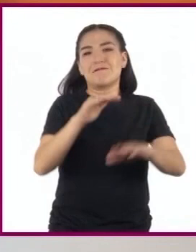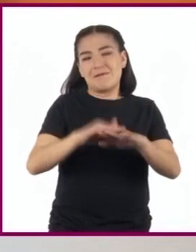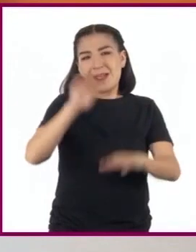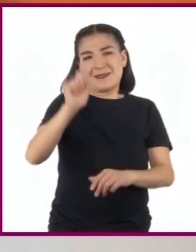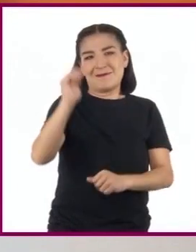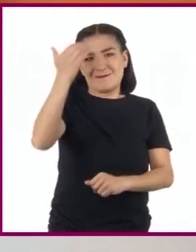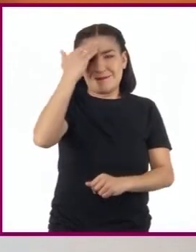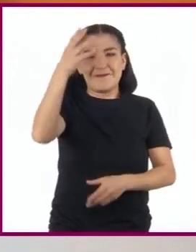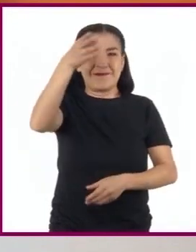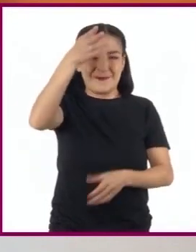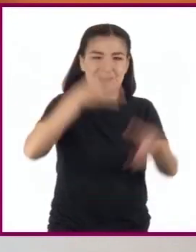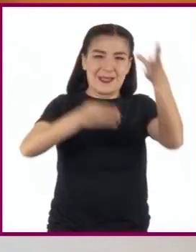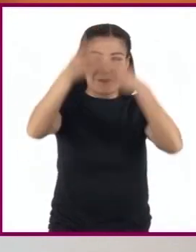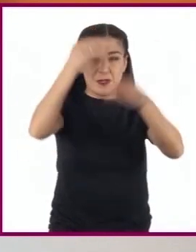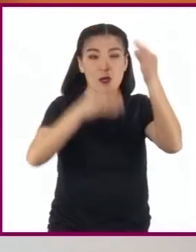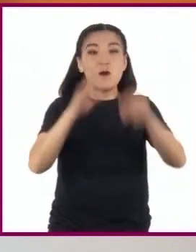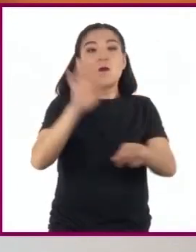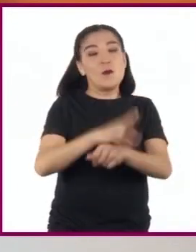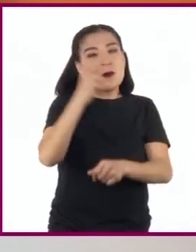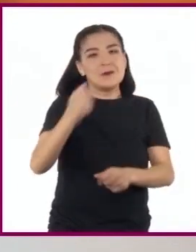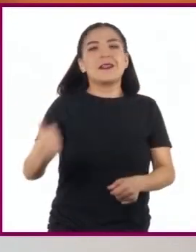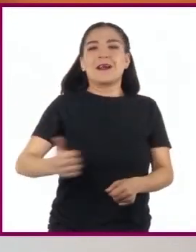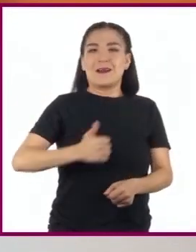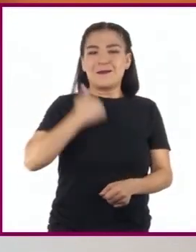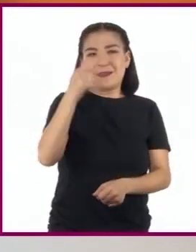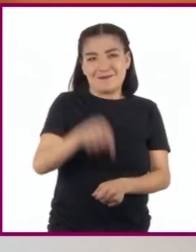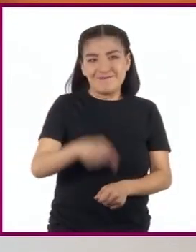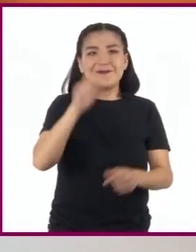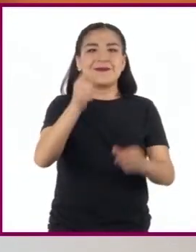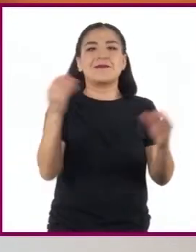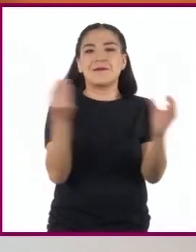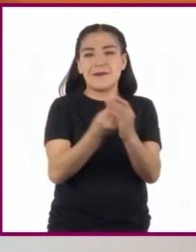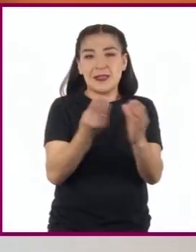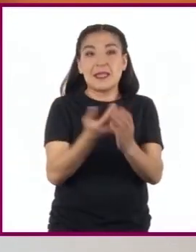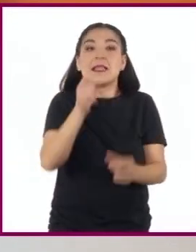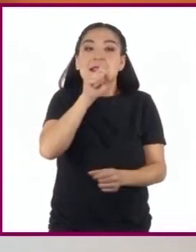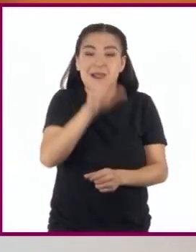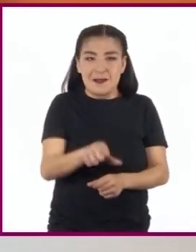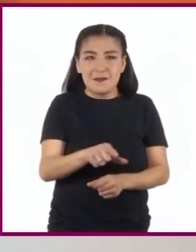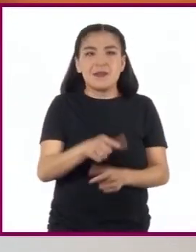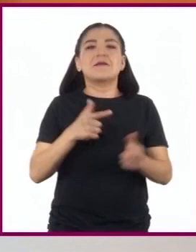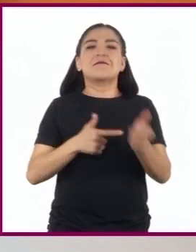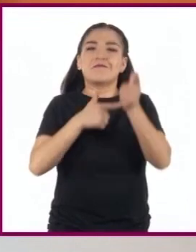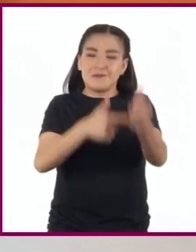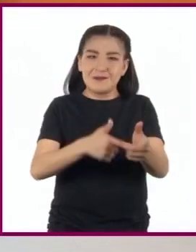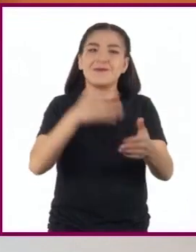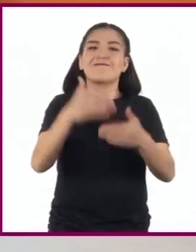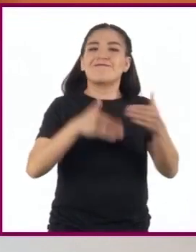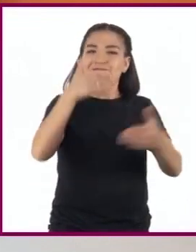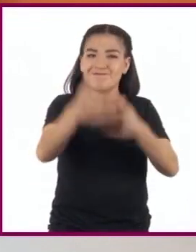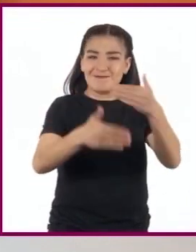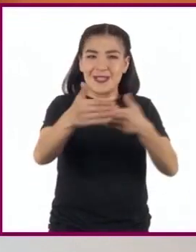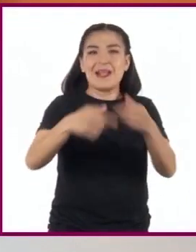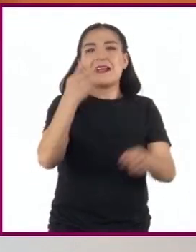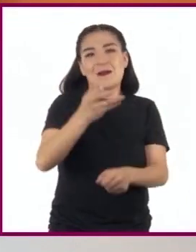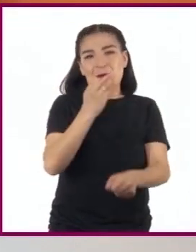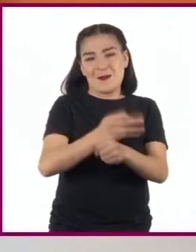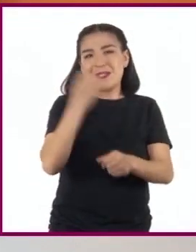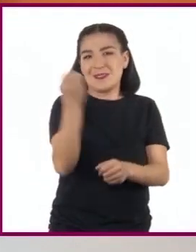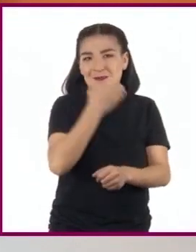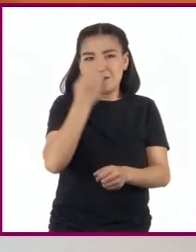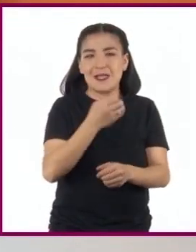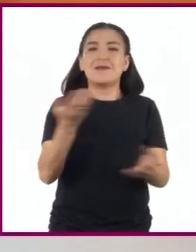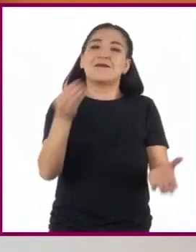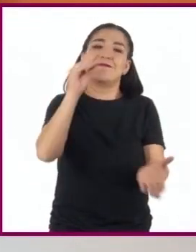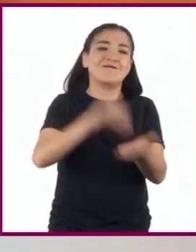conocimientos. Por eso, aprovechemos estas sesiones y, por supuesto, sigamos adelante con este ciclo escolar que aún